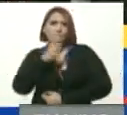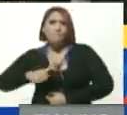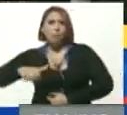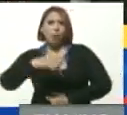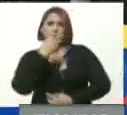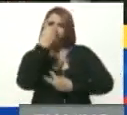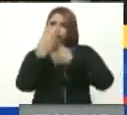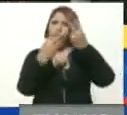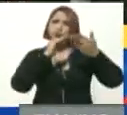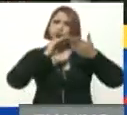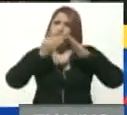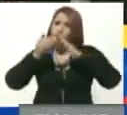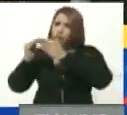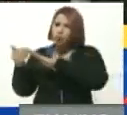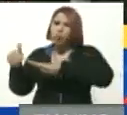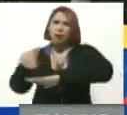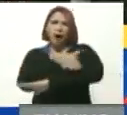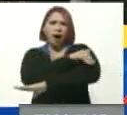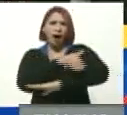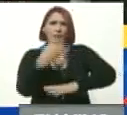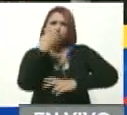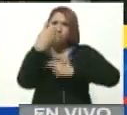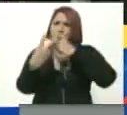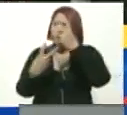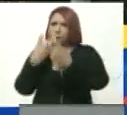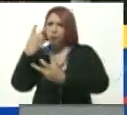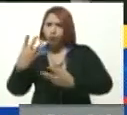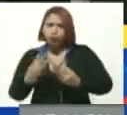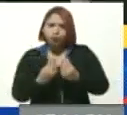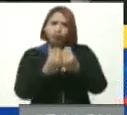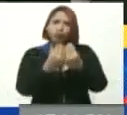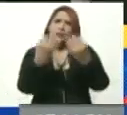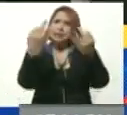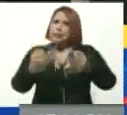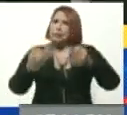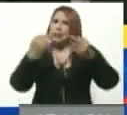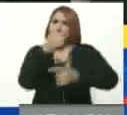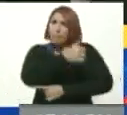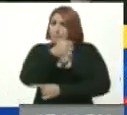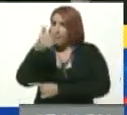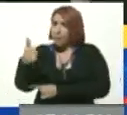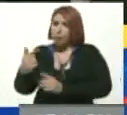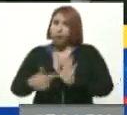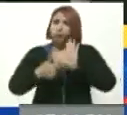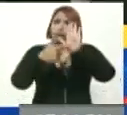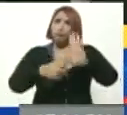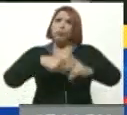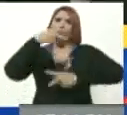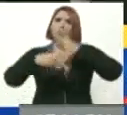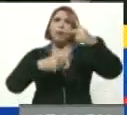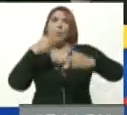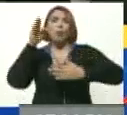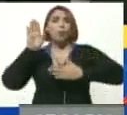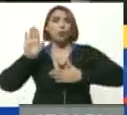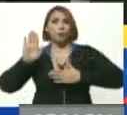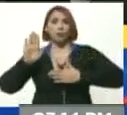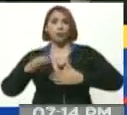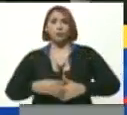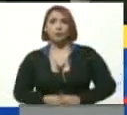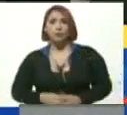comunidades, con el pueblo en las calles. Cada quien presentará su programa de compromiso,